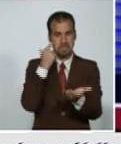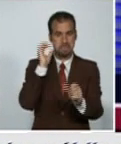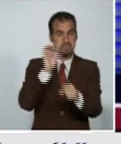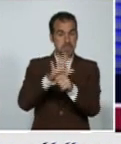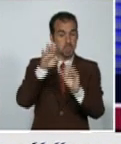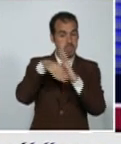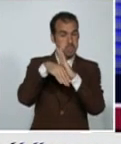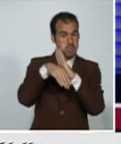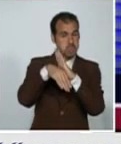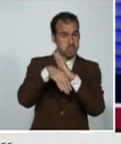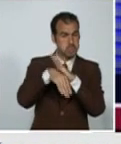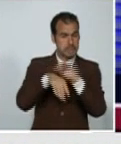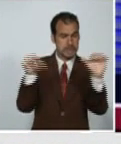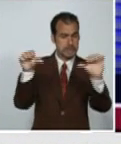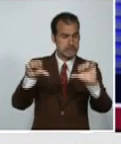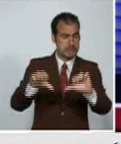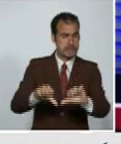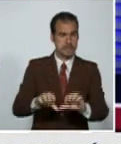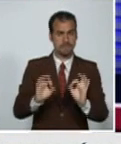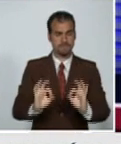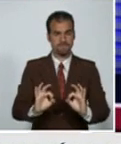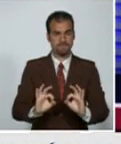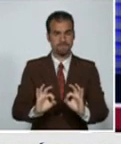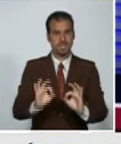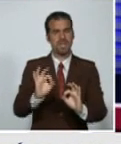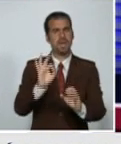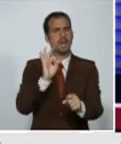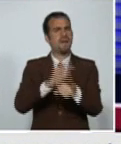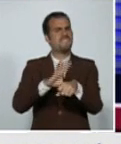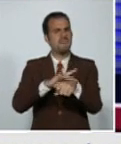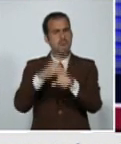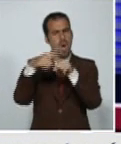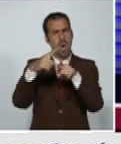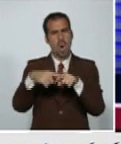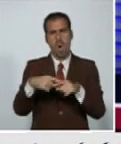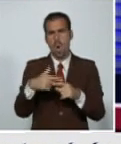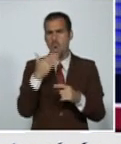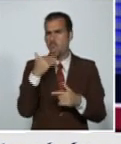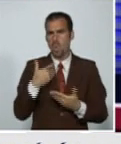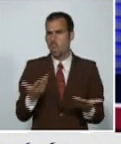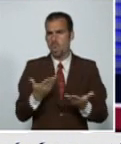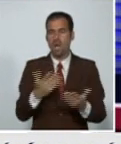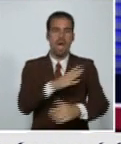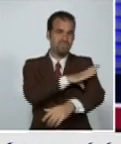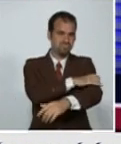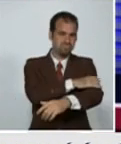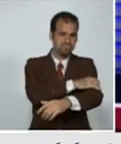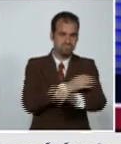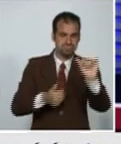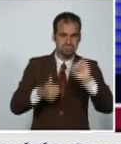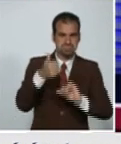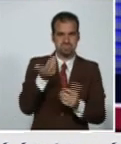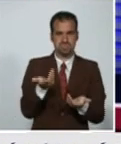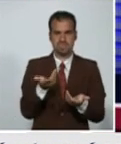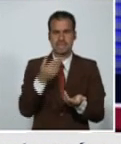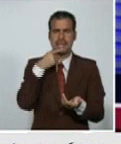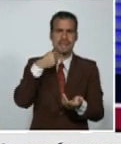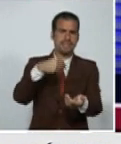enfermedad. Padecía de hipertensión arterial, cardiopatía isquémica, diabetes